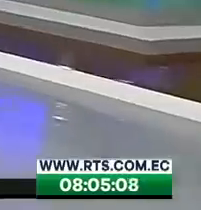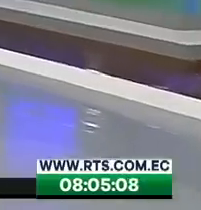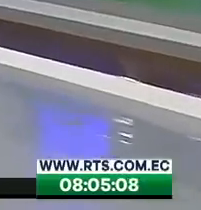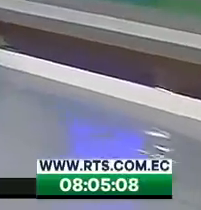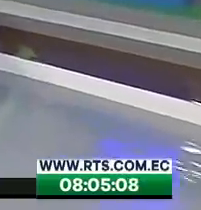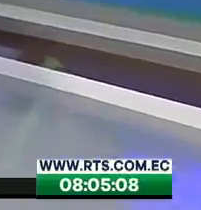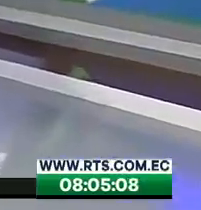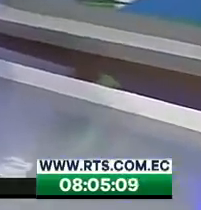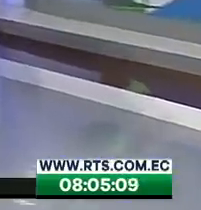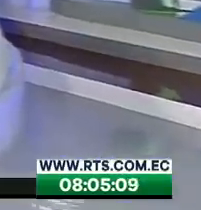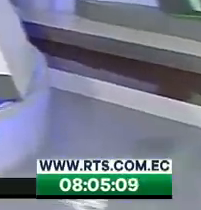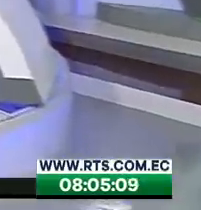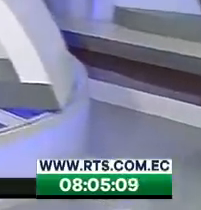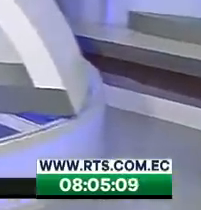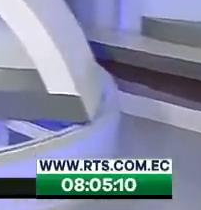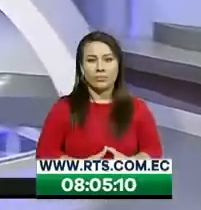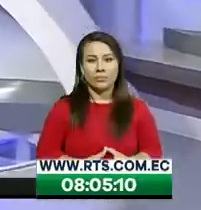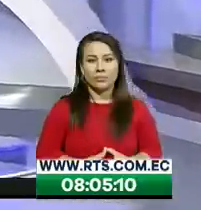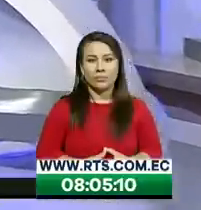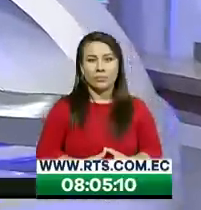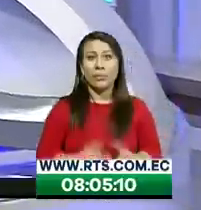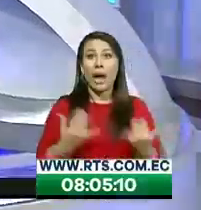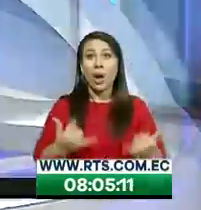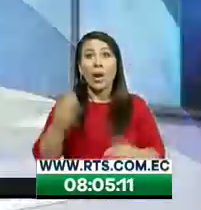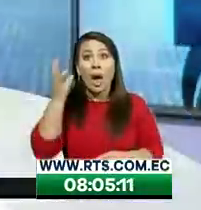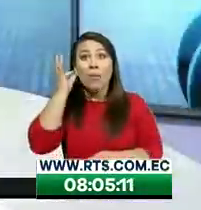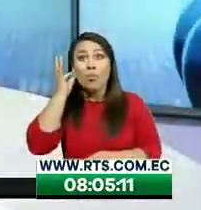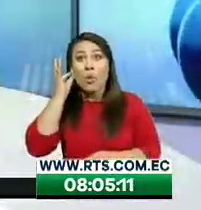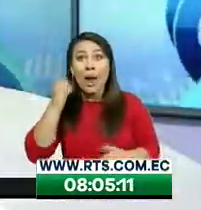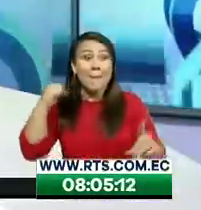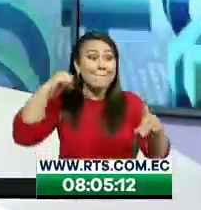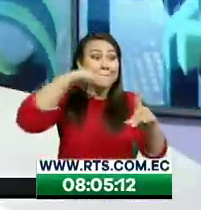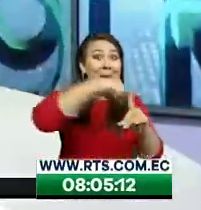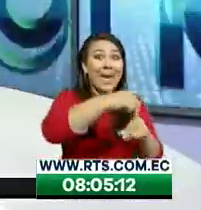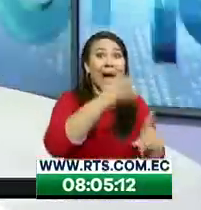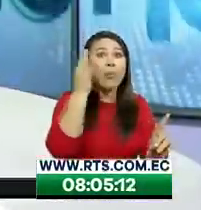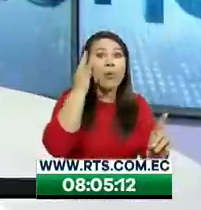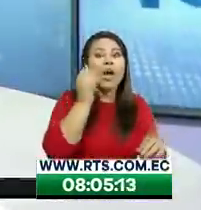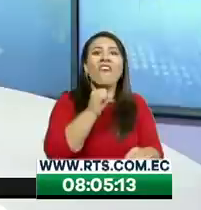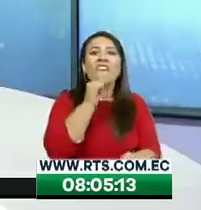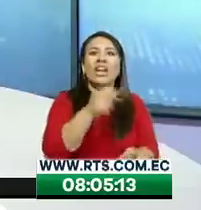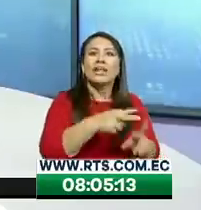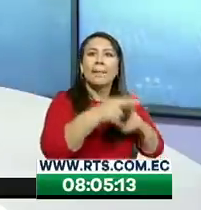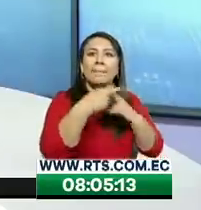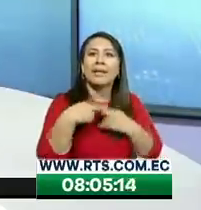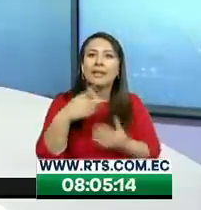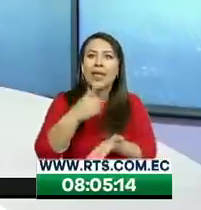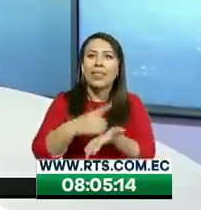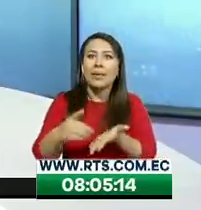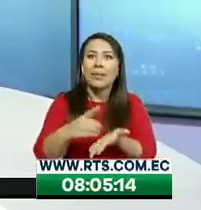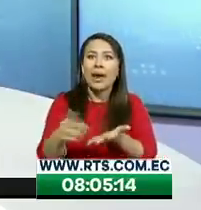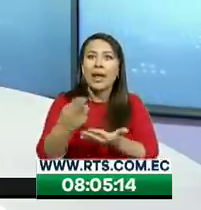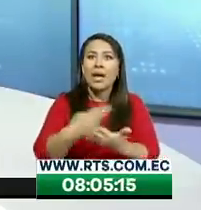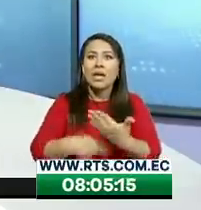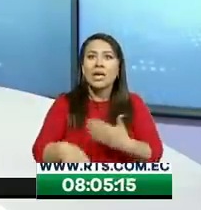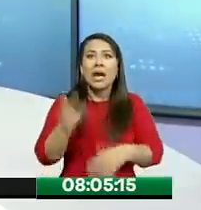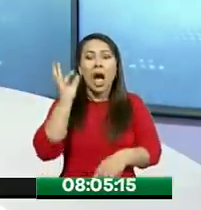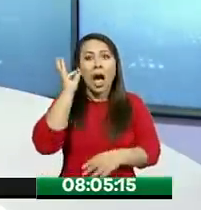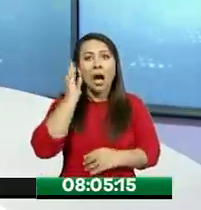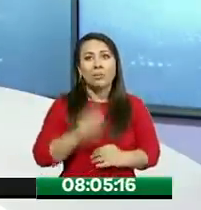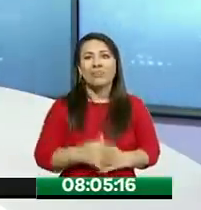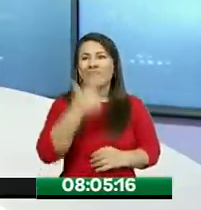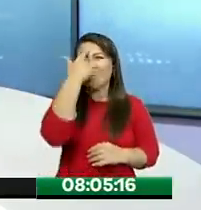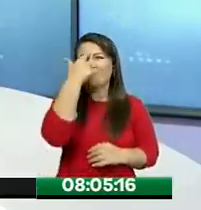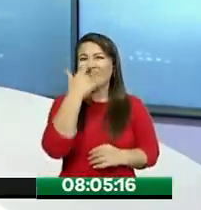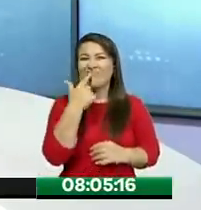Ahora les informamos que una mujer agredió a otra porque no quiso prestarle las tareas de su hijo. El hecho se dio